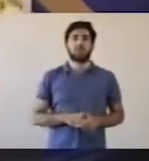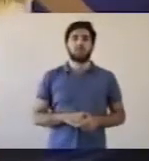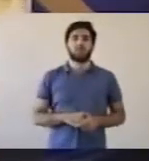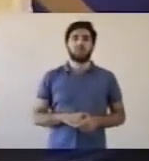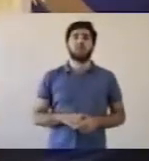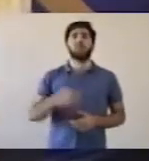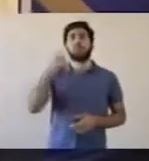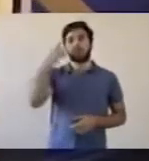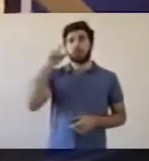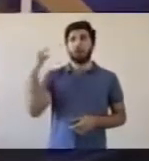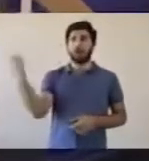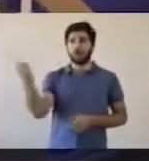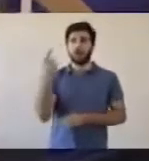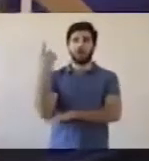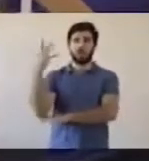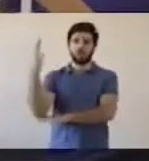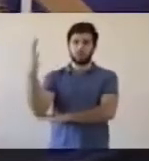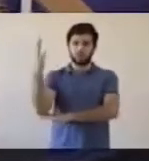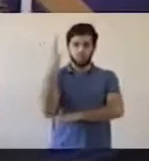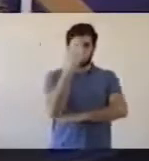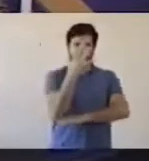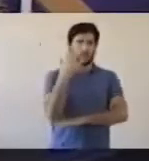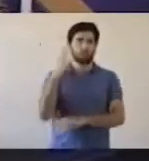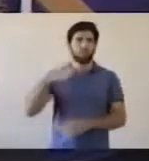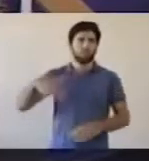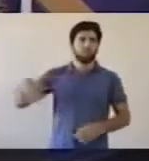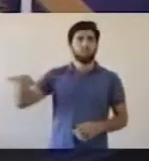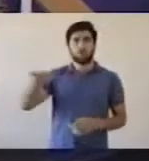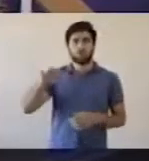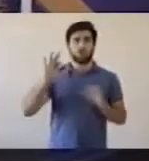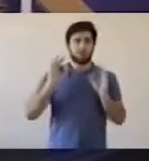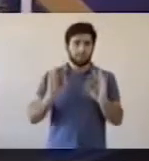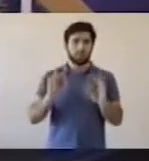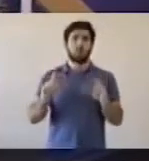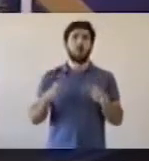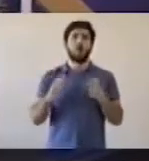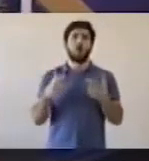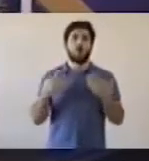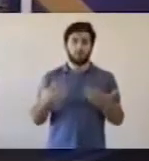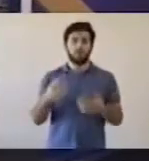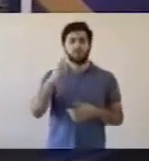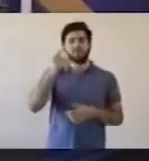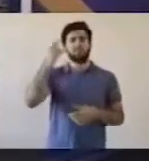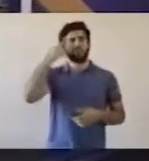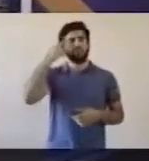árboles, podemos ayudar a no tirar basura,